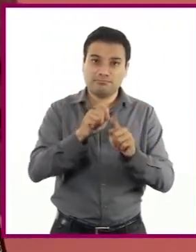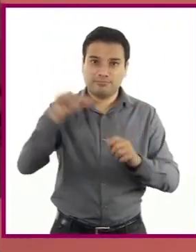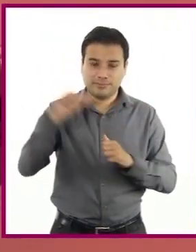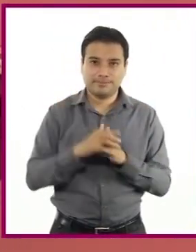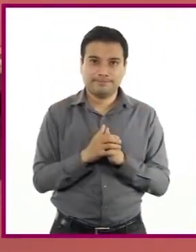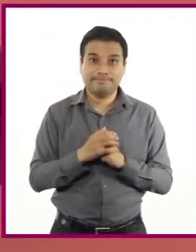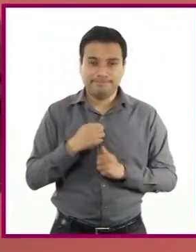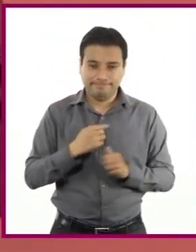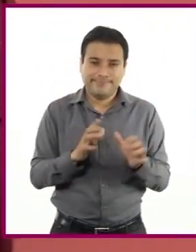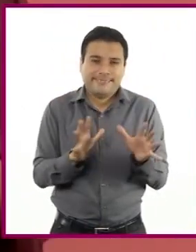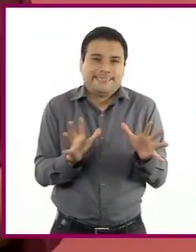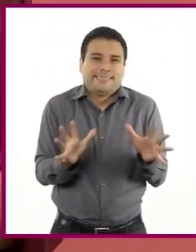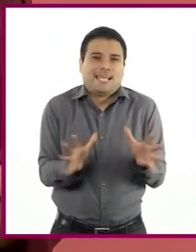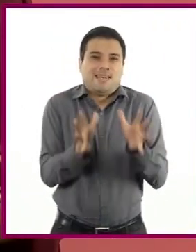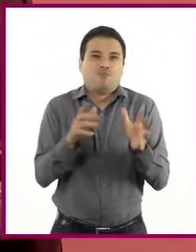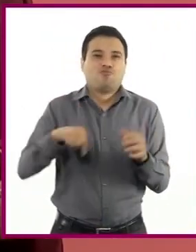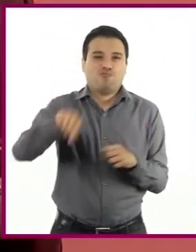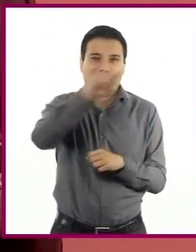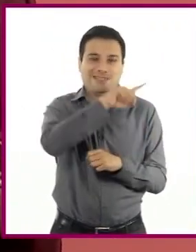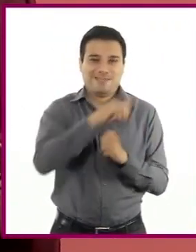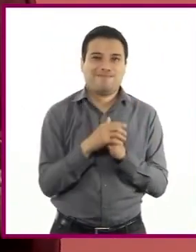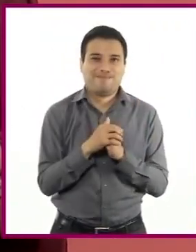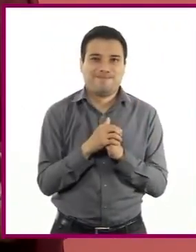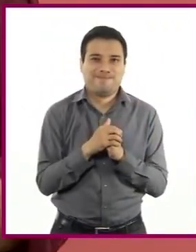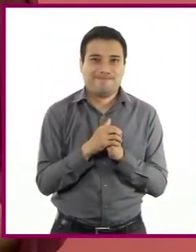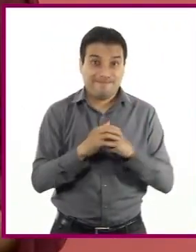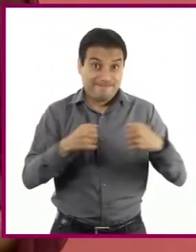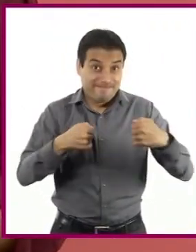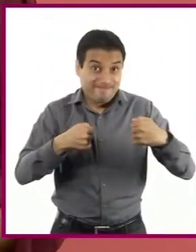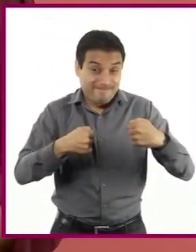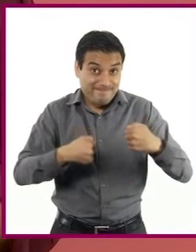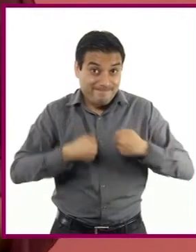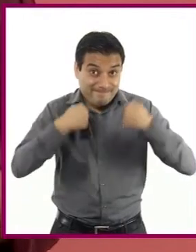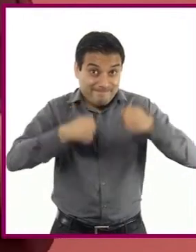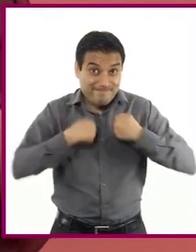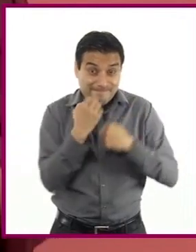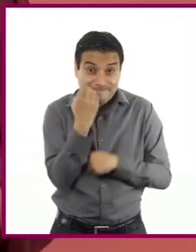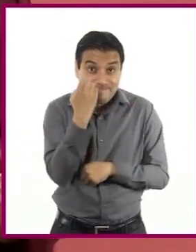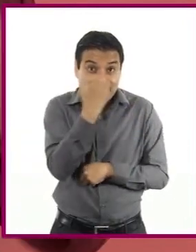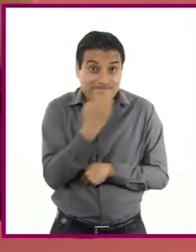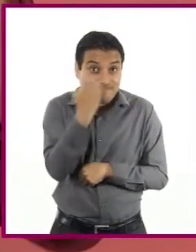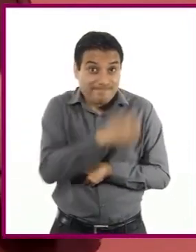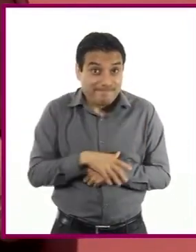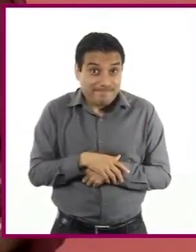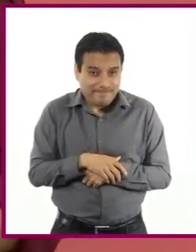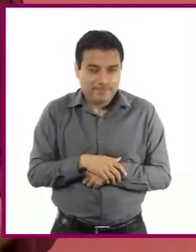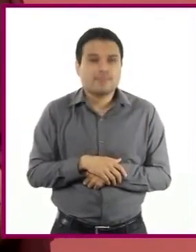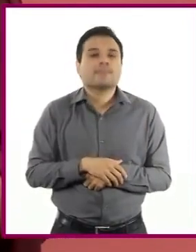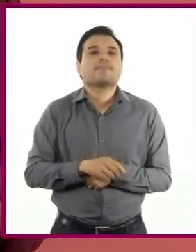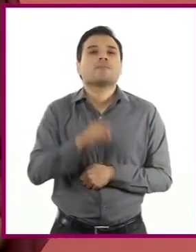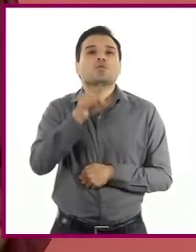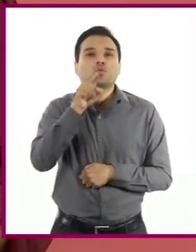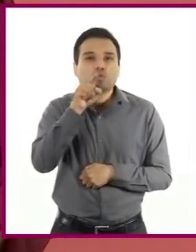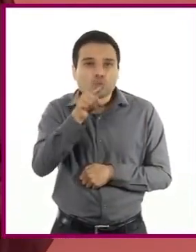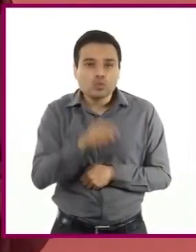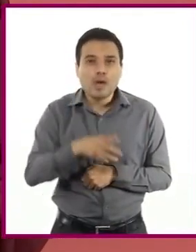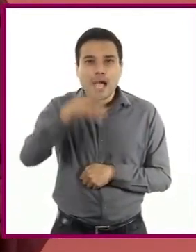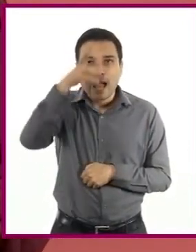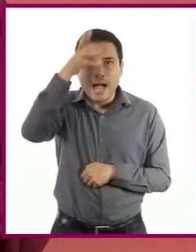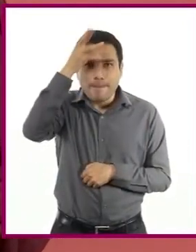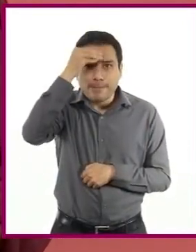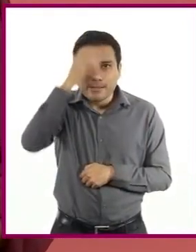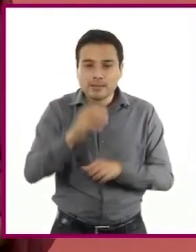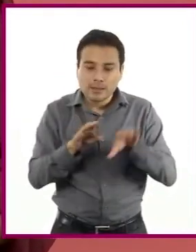invitación es para que ustedes, jóvenes en formación, aprendan a consolidar los procedimientos